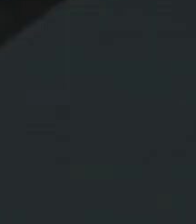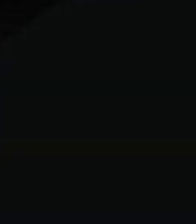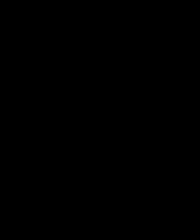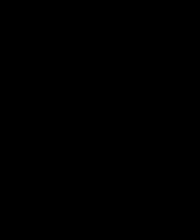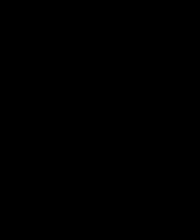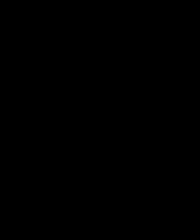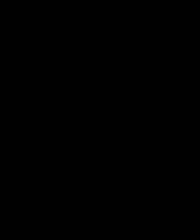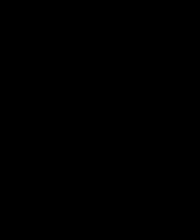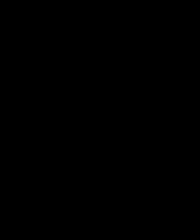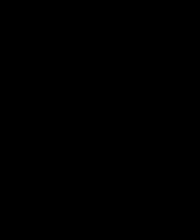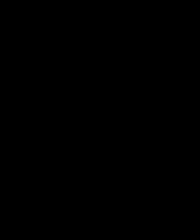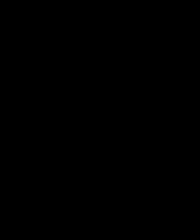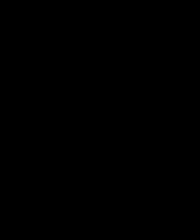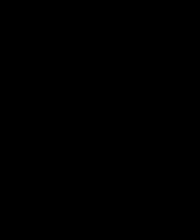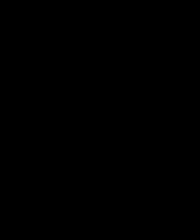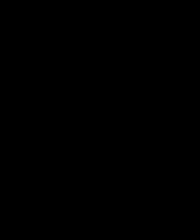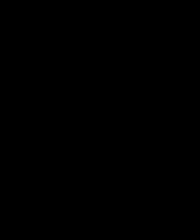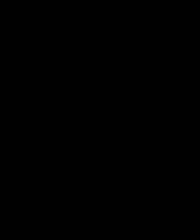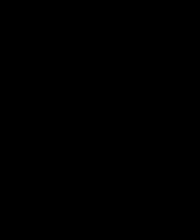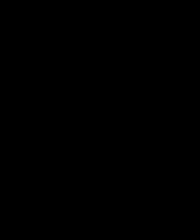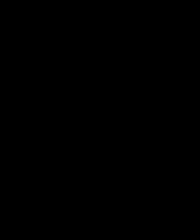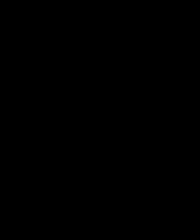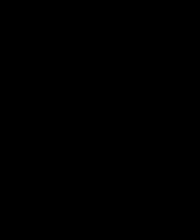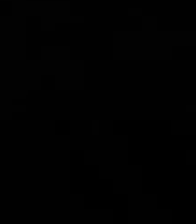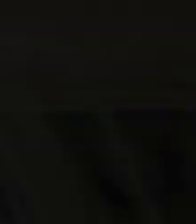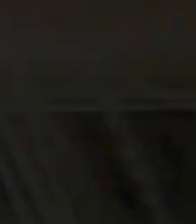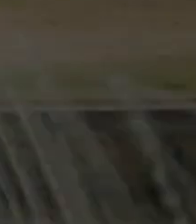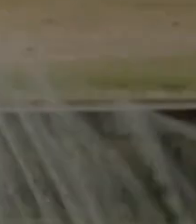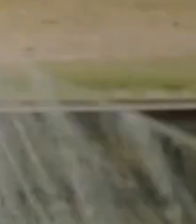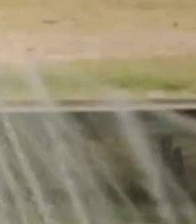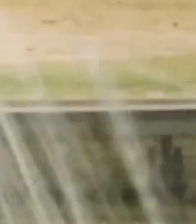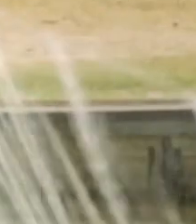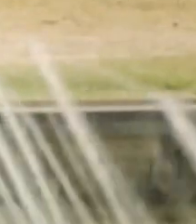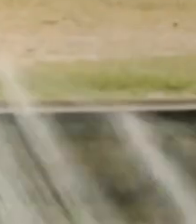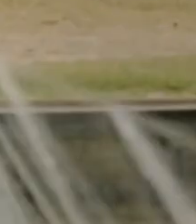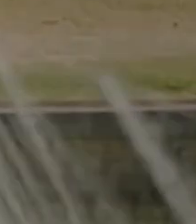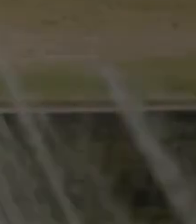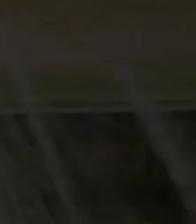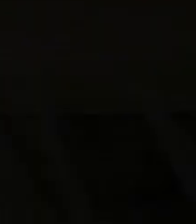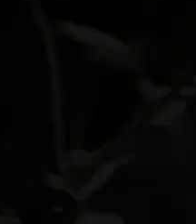11 cineastas de diferentes partes del mundo nos muestran sus historias,